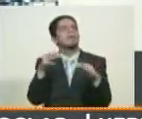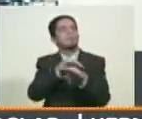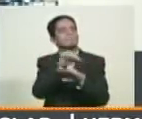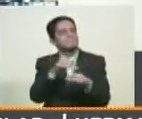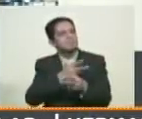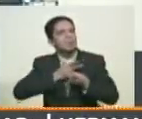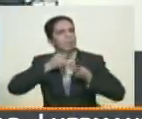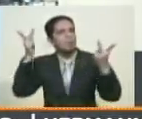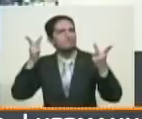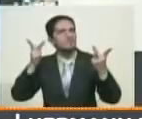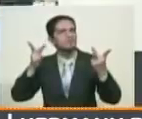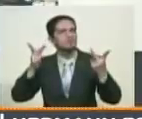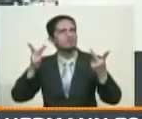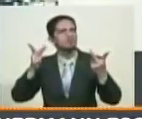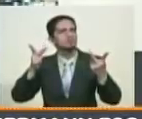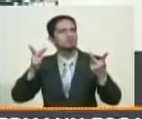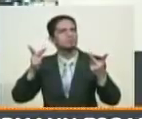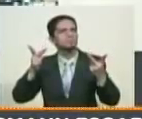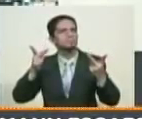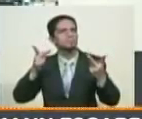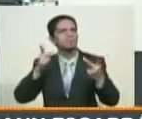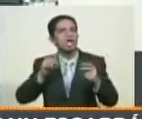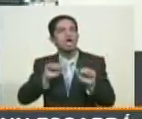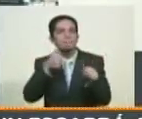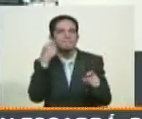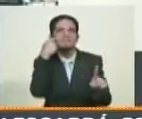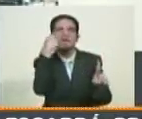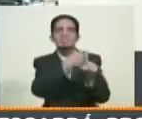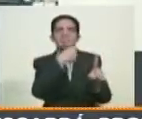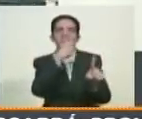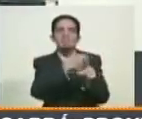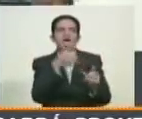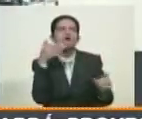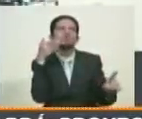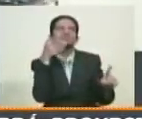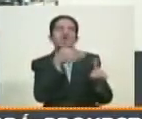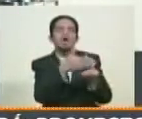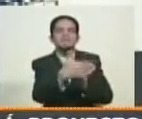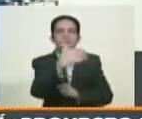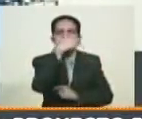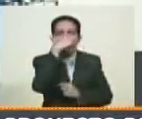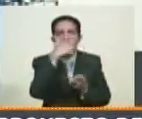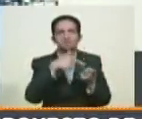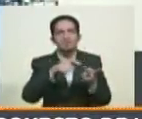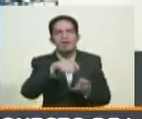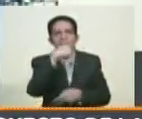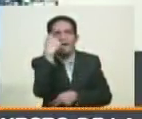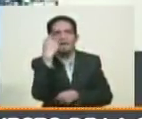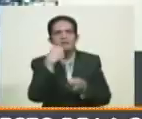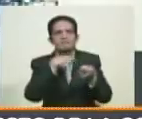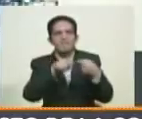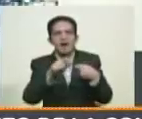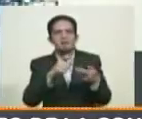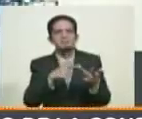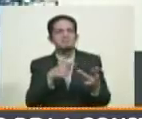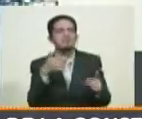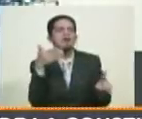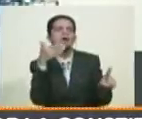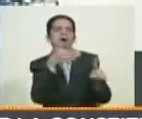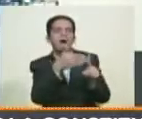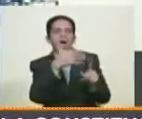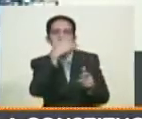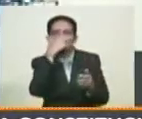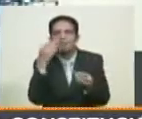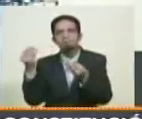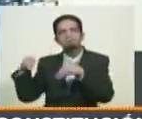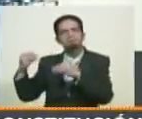Público emprenda una lucha implacable contra la corrupción, contra el narcotráfico, contra la delincuencia organizada,